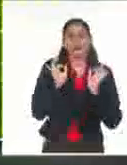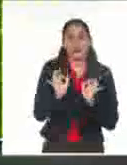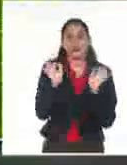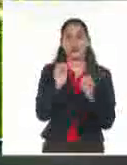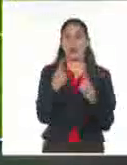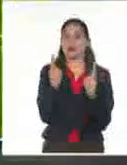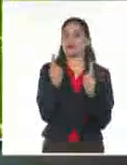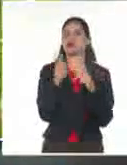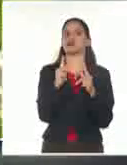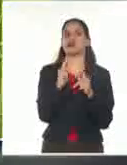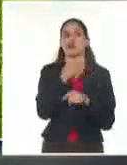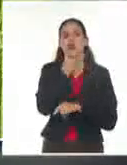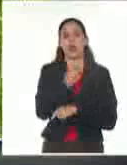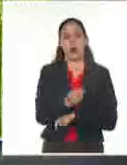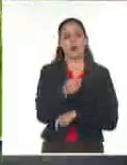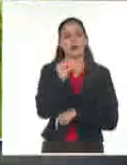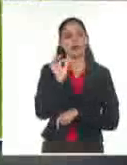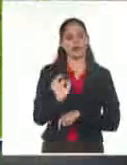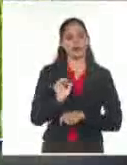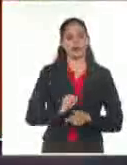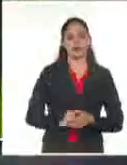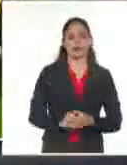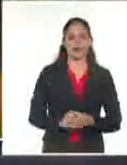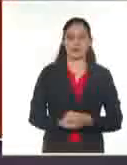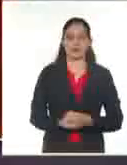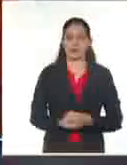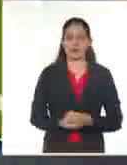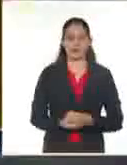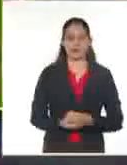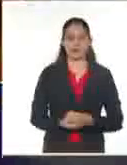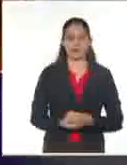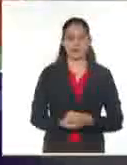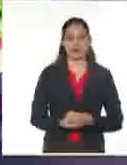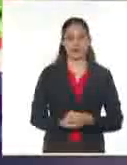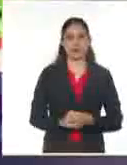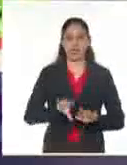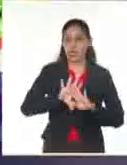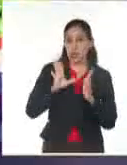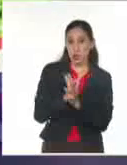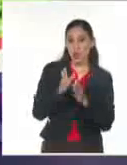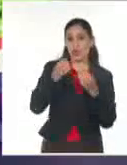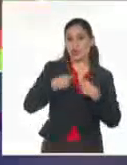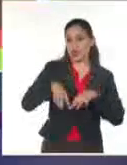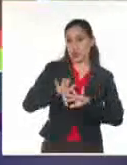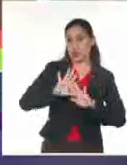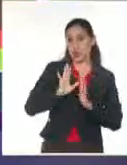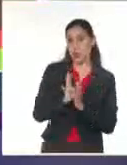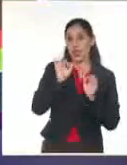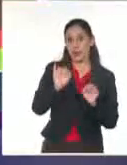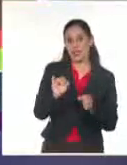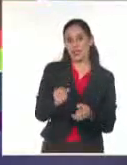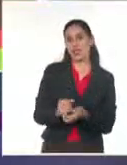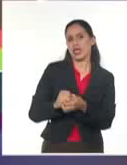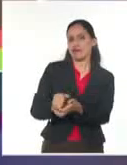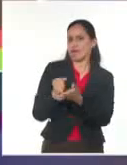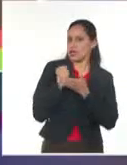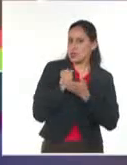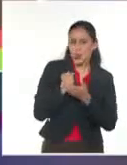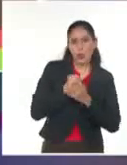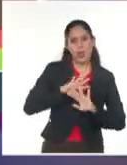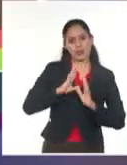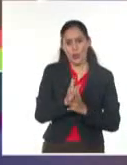de la Liga, de la Supercopa y de la selección. Todo eso gracias también a la oportunidad que me han dado. Nada, todo lo que sean premios